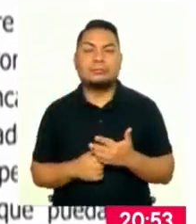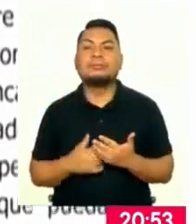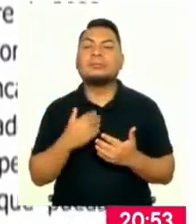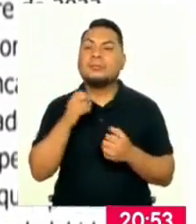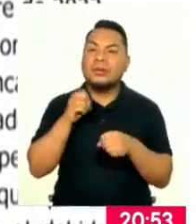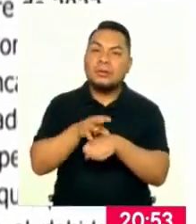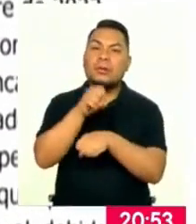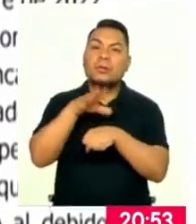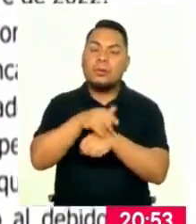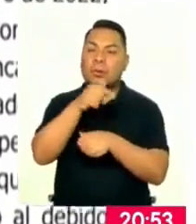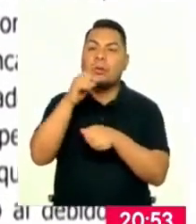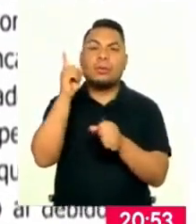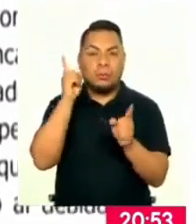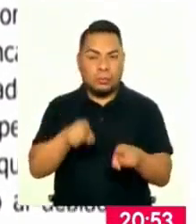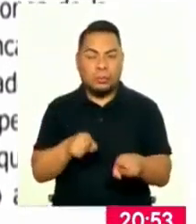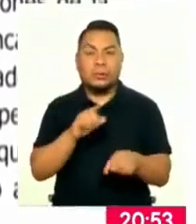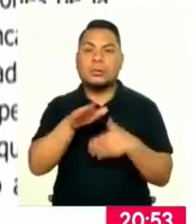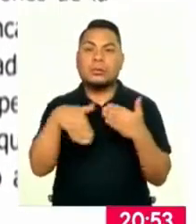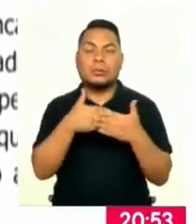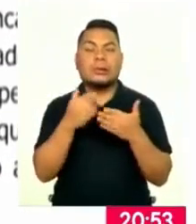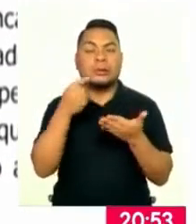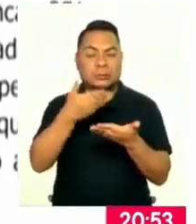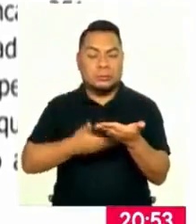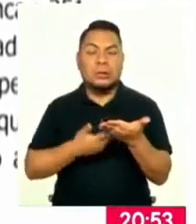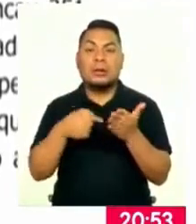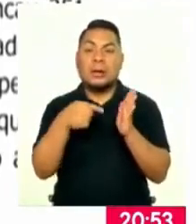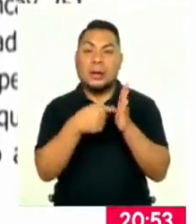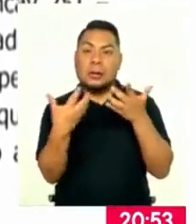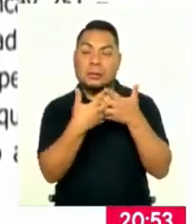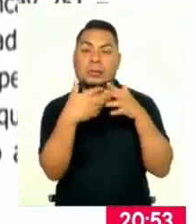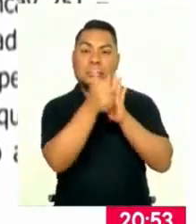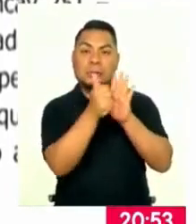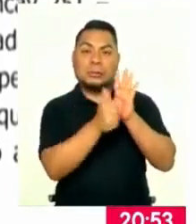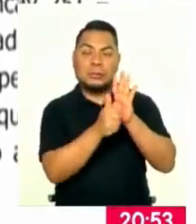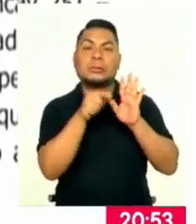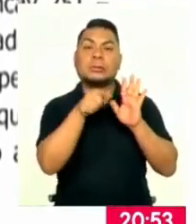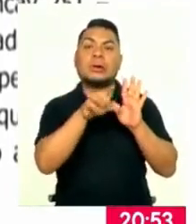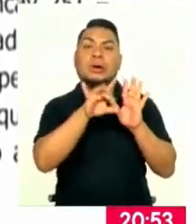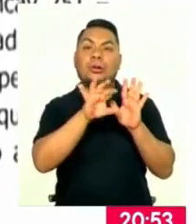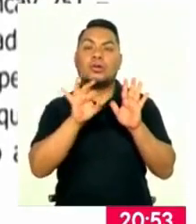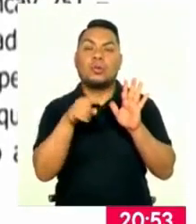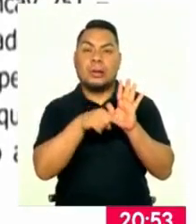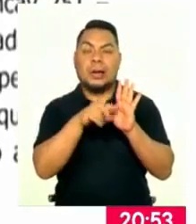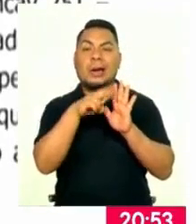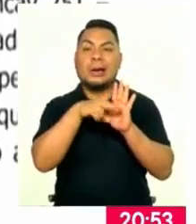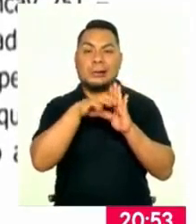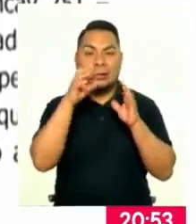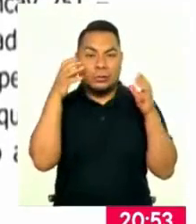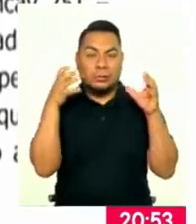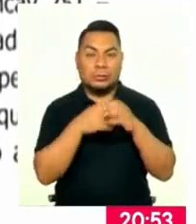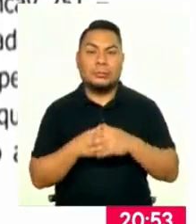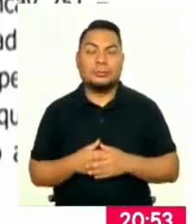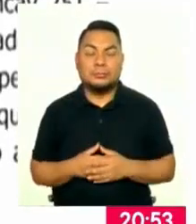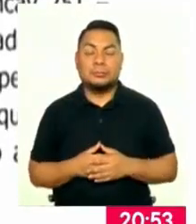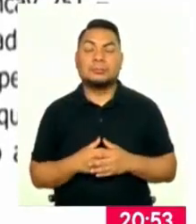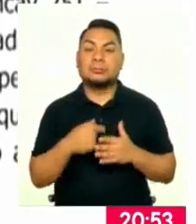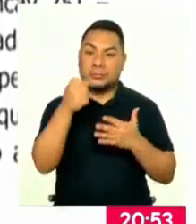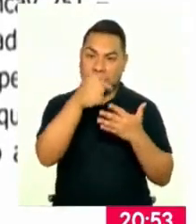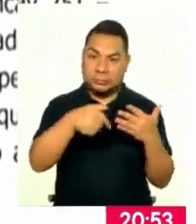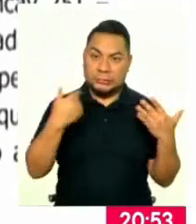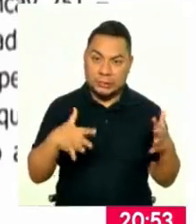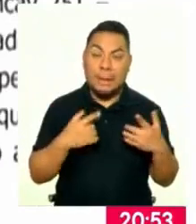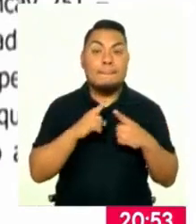y recomendaciones de conformidad con lo establecido en el artículo 89 del reglamento del Congreso. Sin perjuicio de lo señalado, le comunico